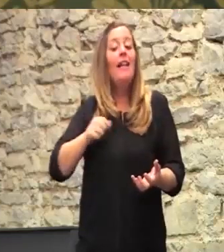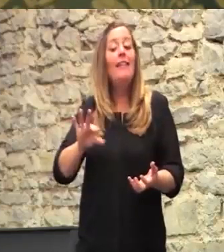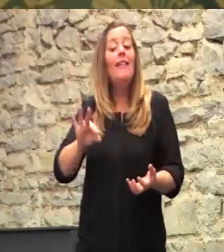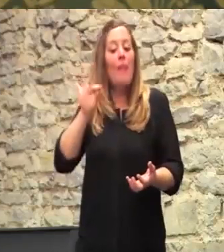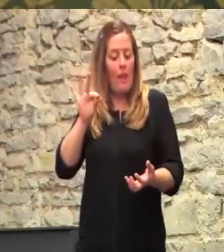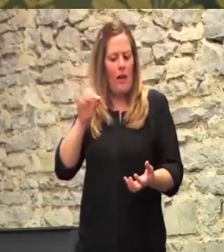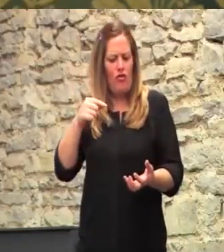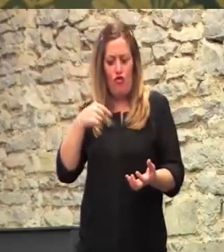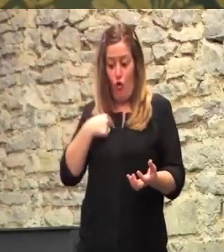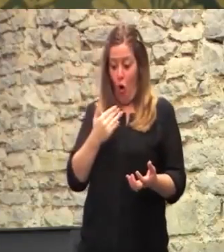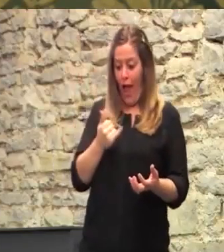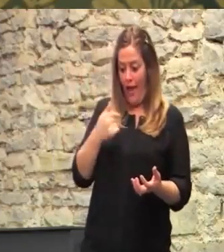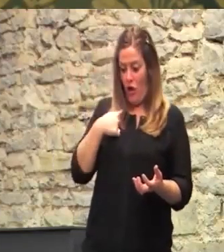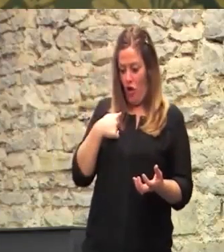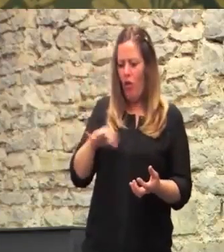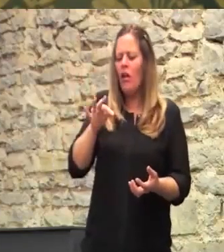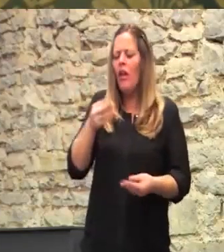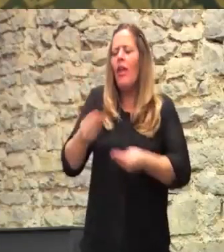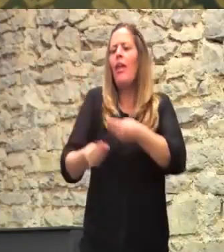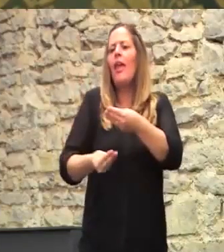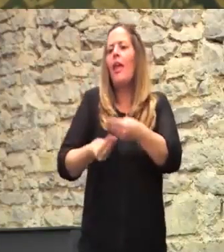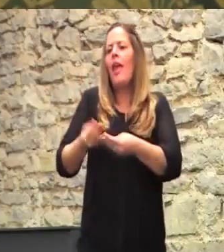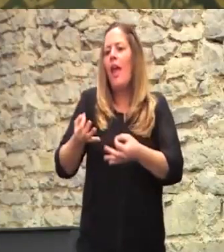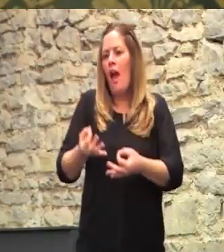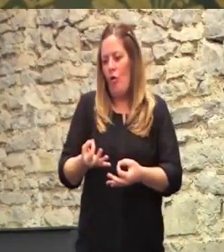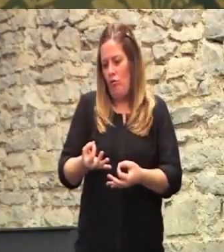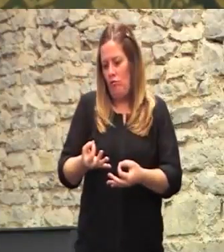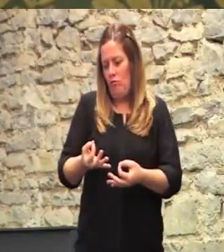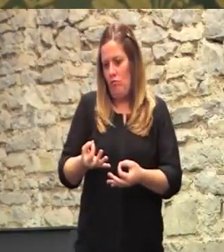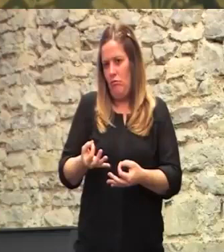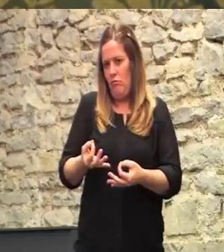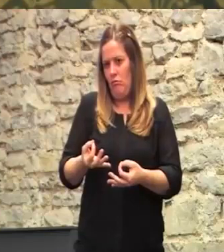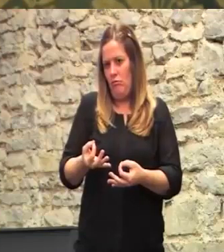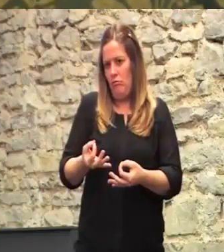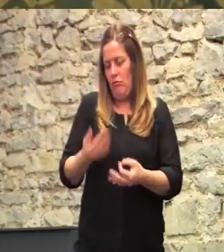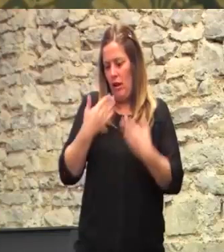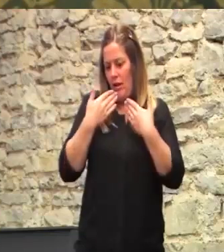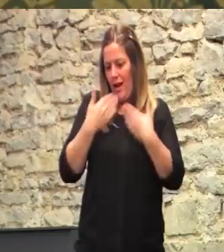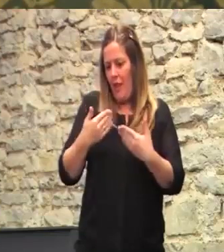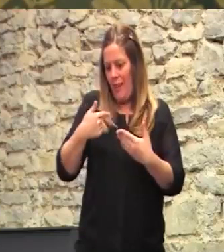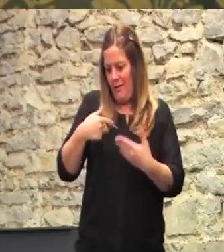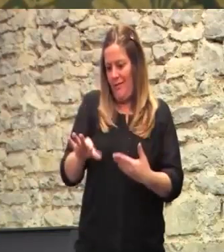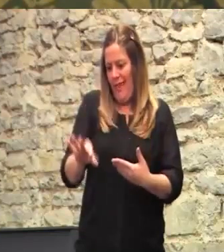que yo tengo que en eso digamos una posibilidad de quedar la autonomía